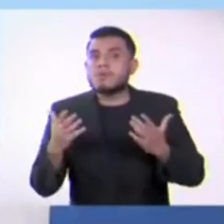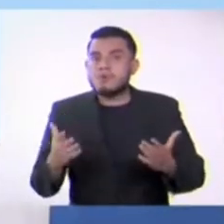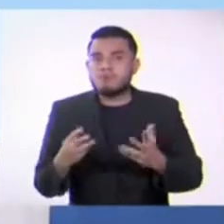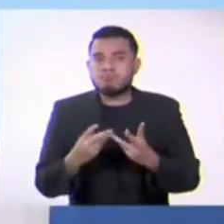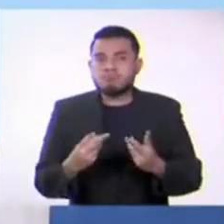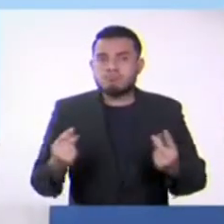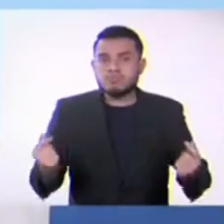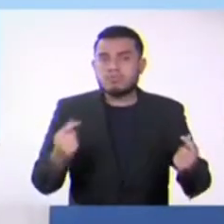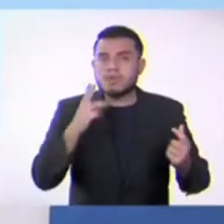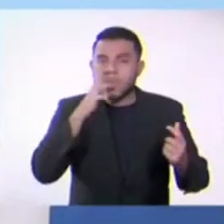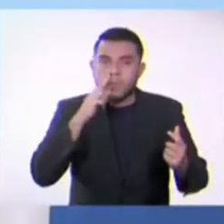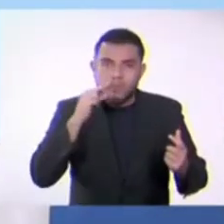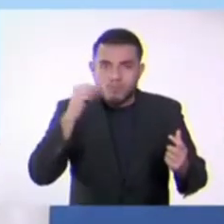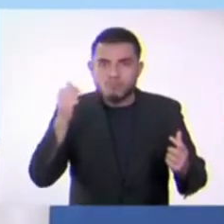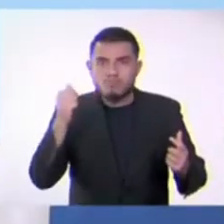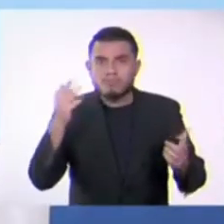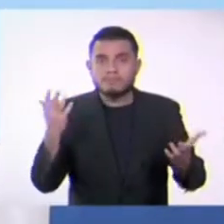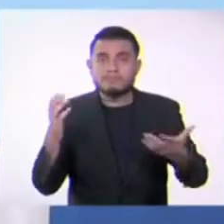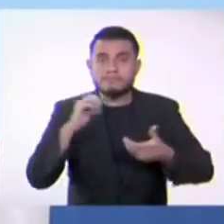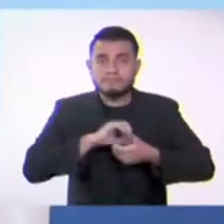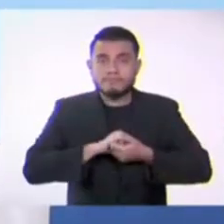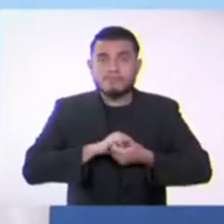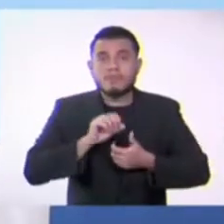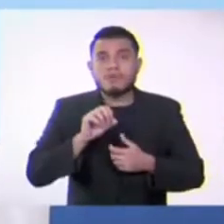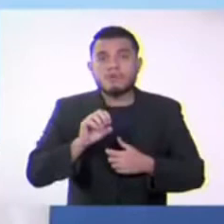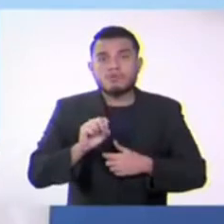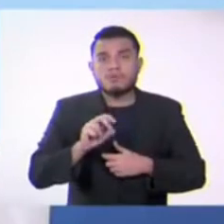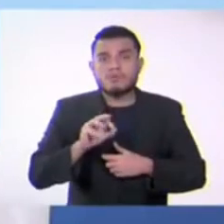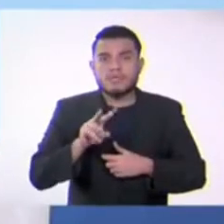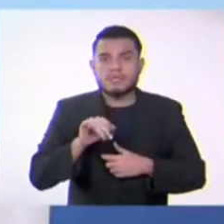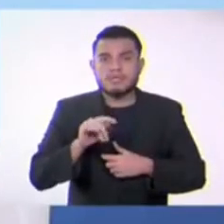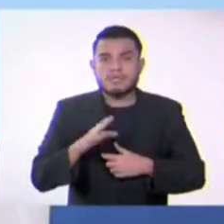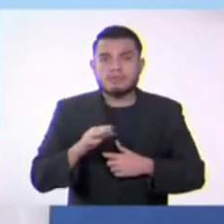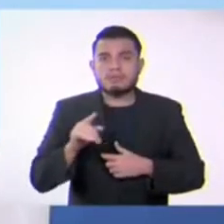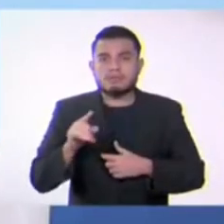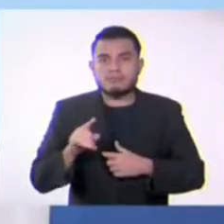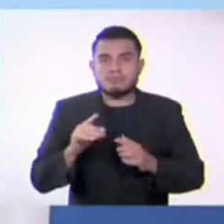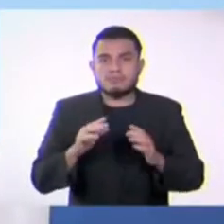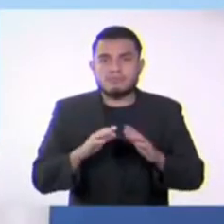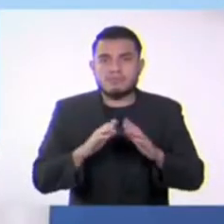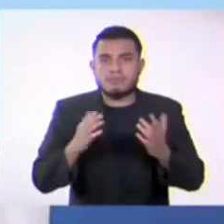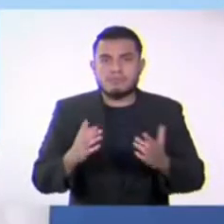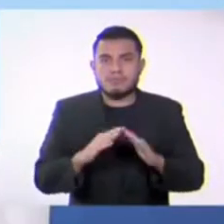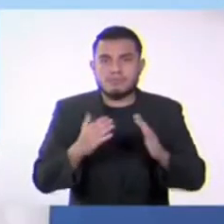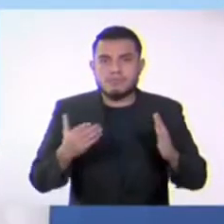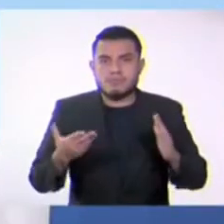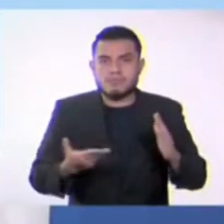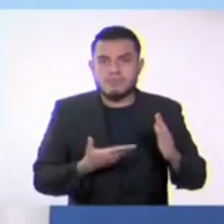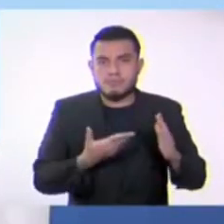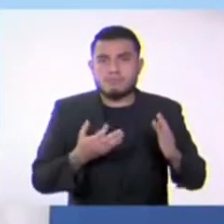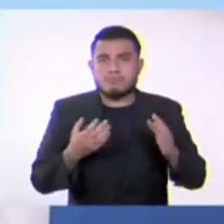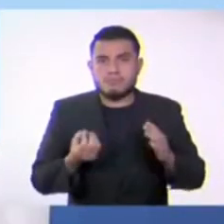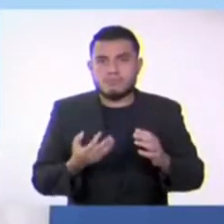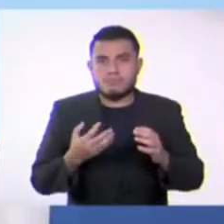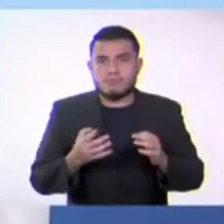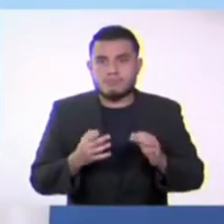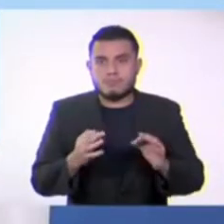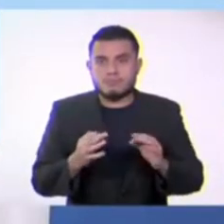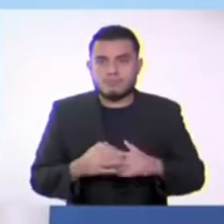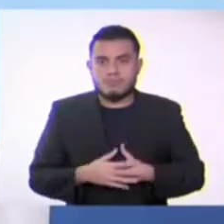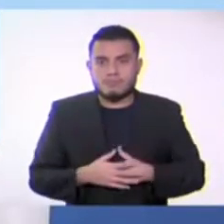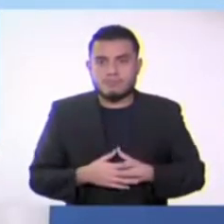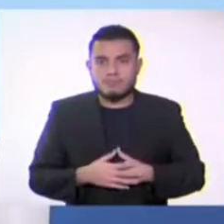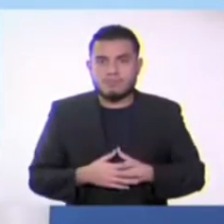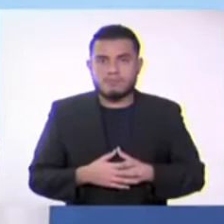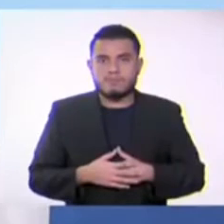Unión Soviética, el mundo queda a las puertas de una nueva forma, de una nueva configuración que ha